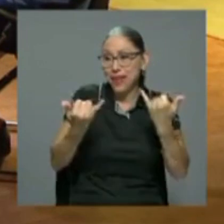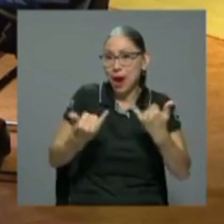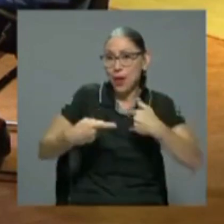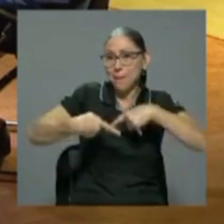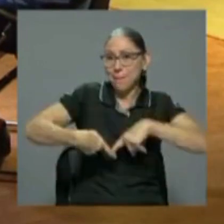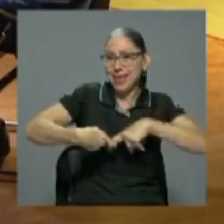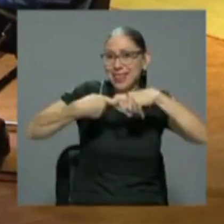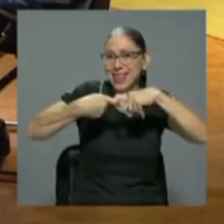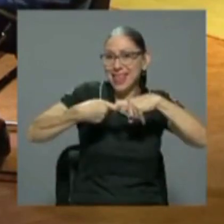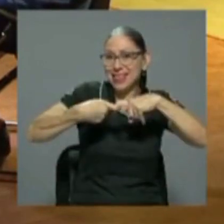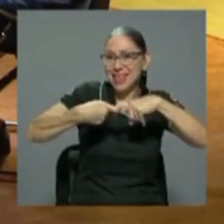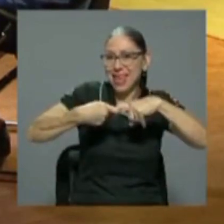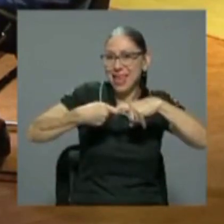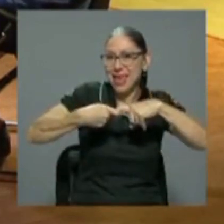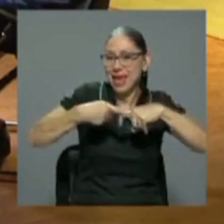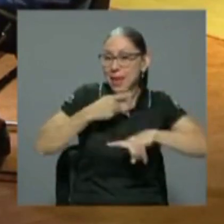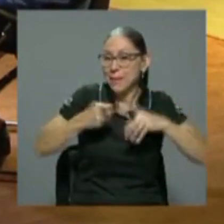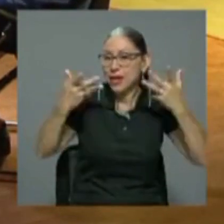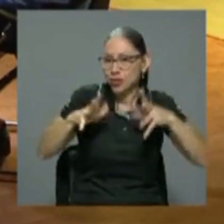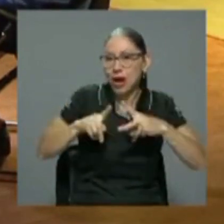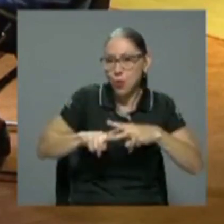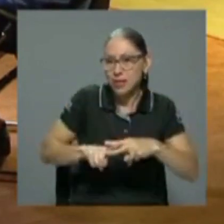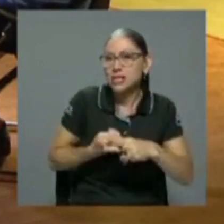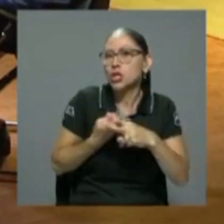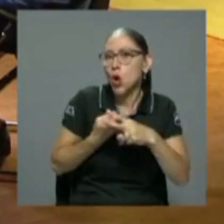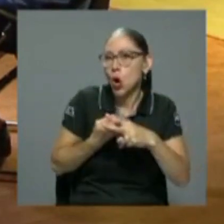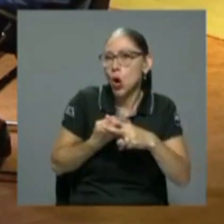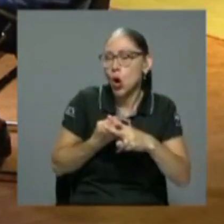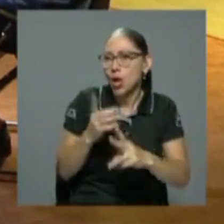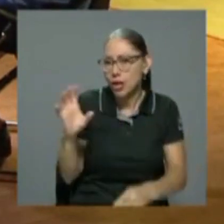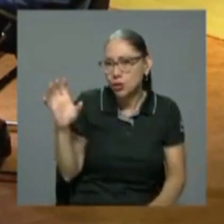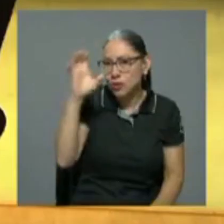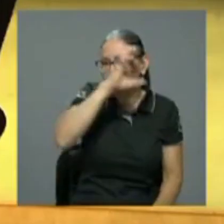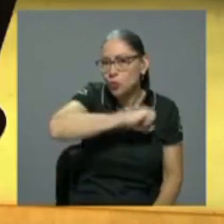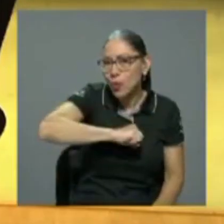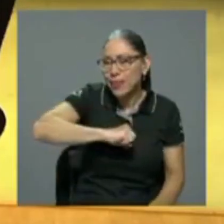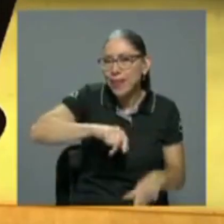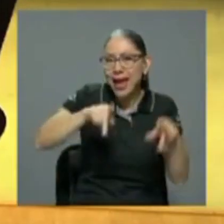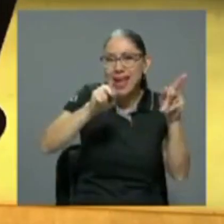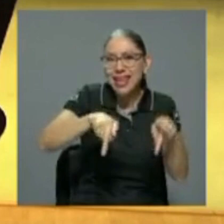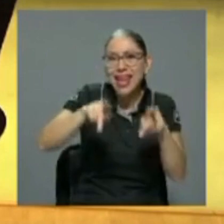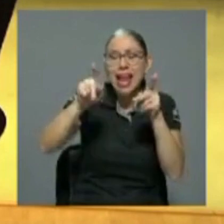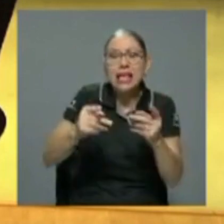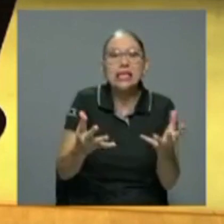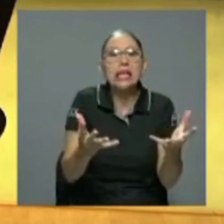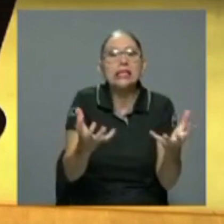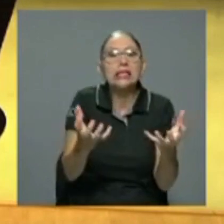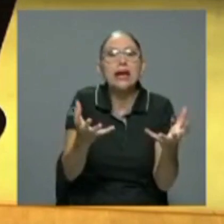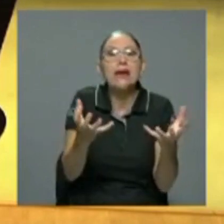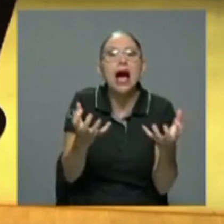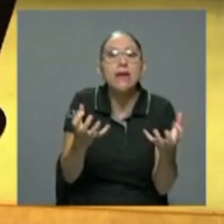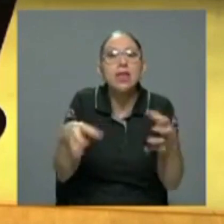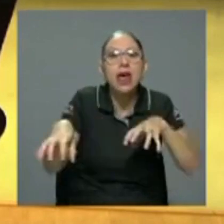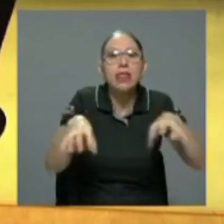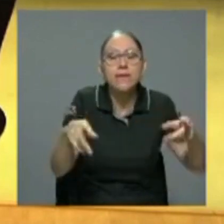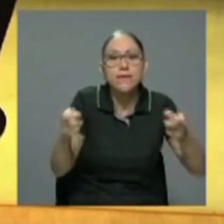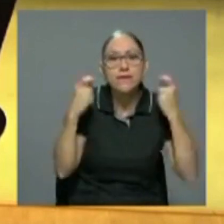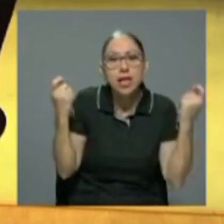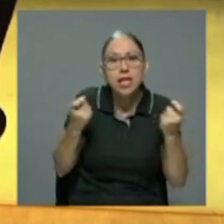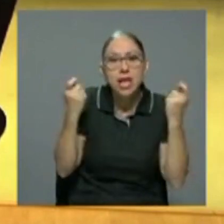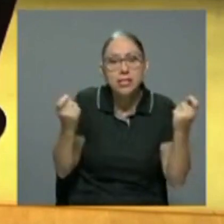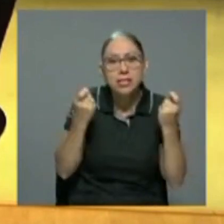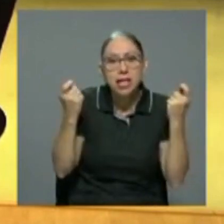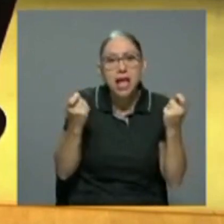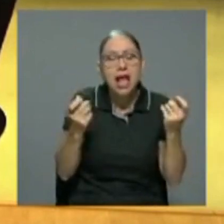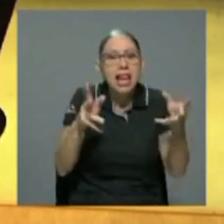ya comenzó, que nos dimos cuenta que la gente estaba ávida de ferias, que la gente